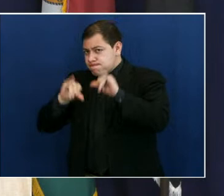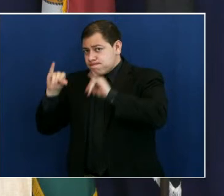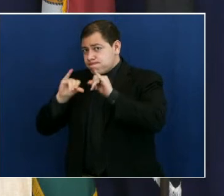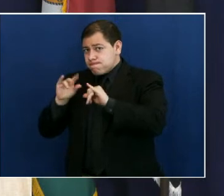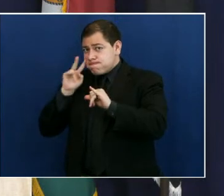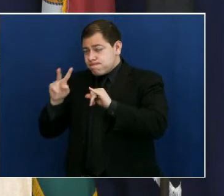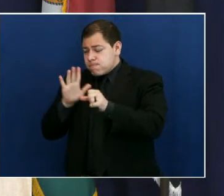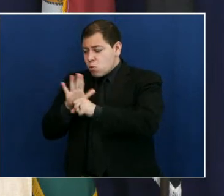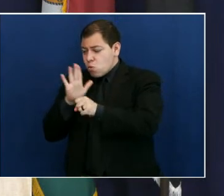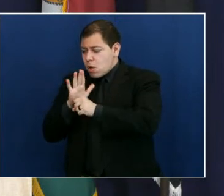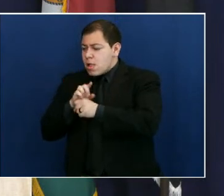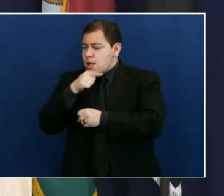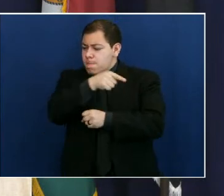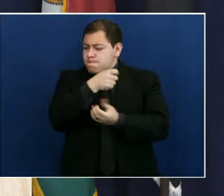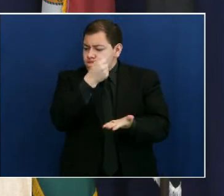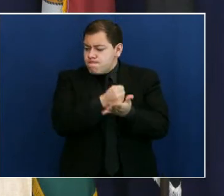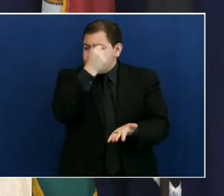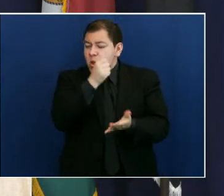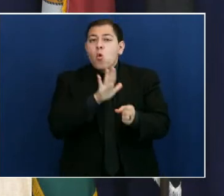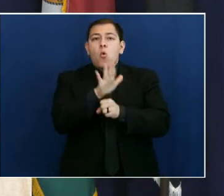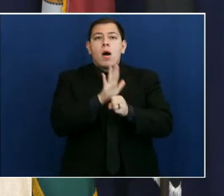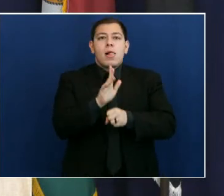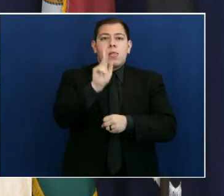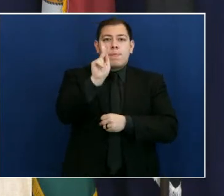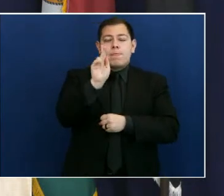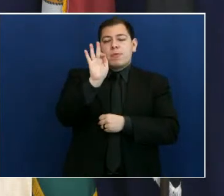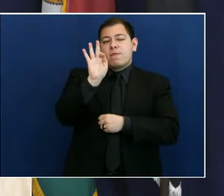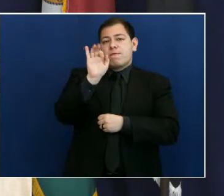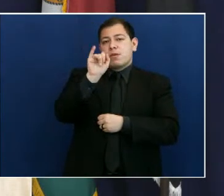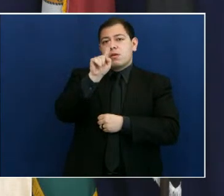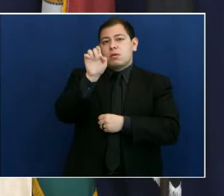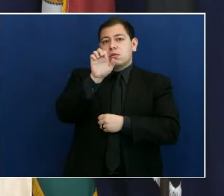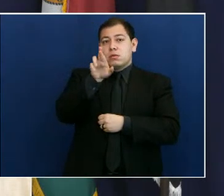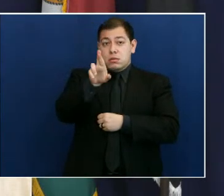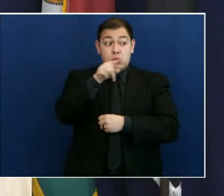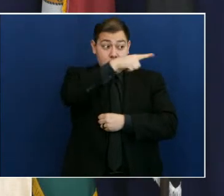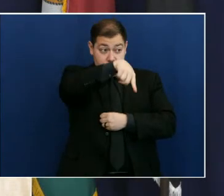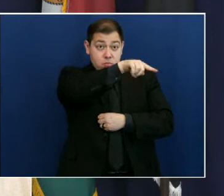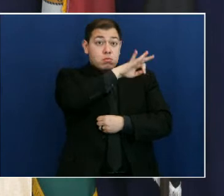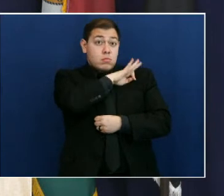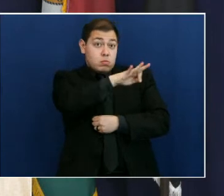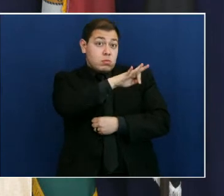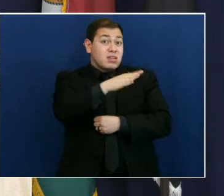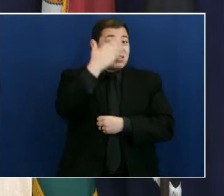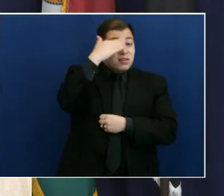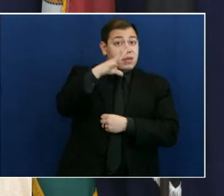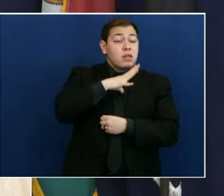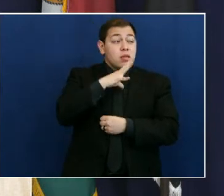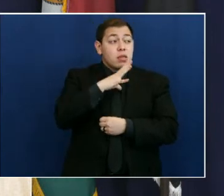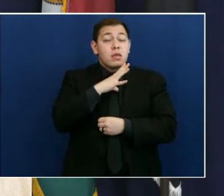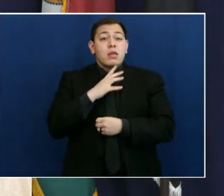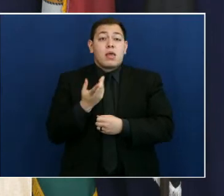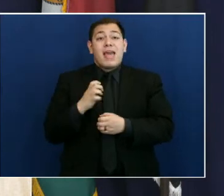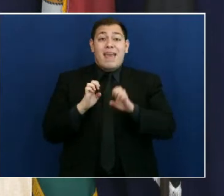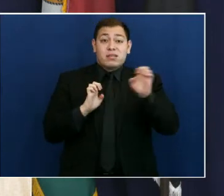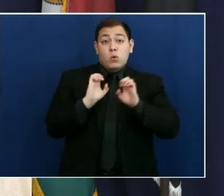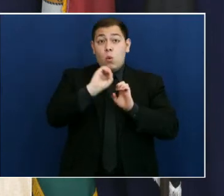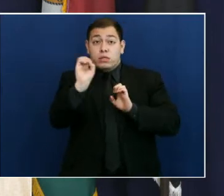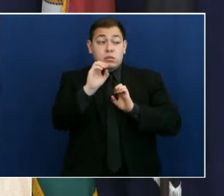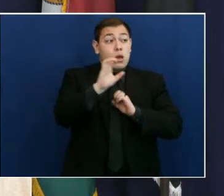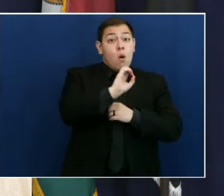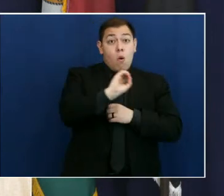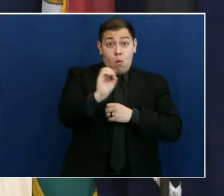edad. Esto va a concluir hoy por la noche. El otro comité del oeste, ellos van a tener la